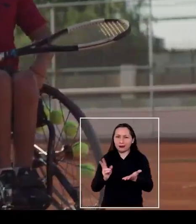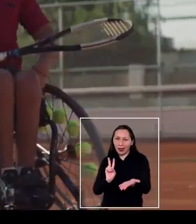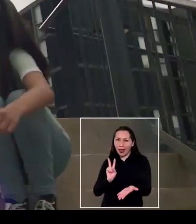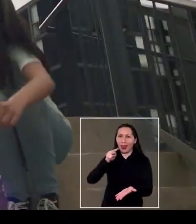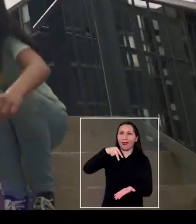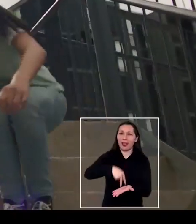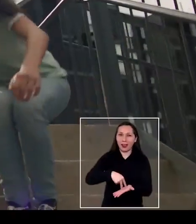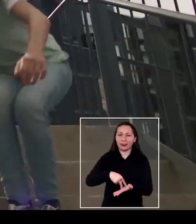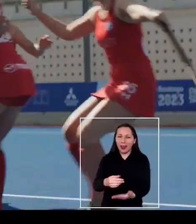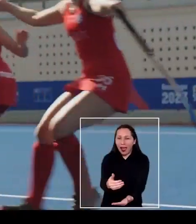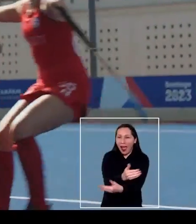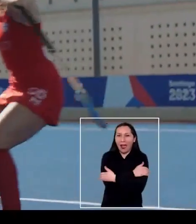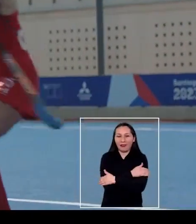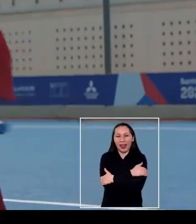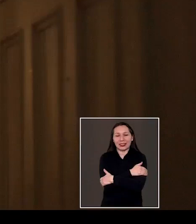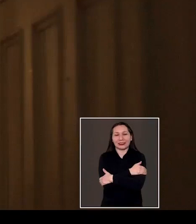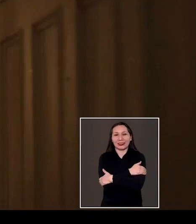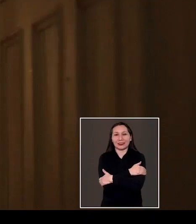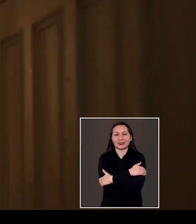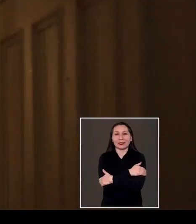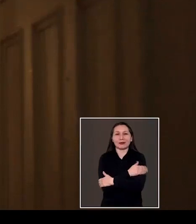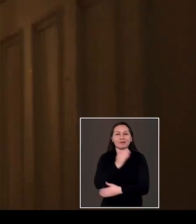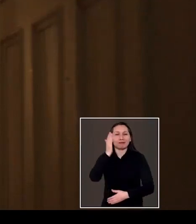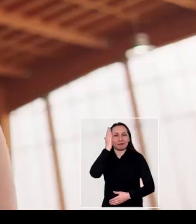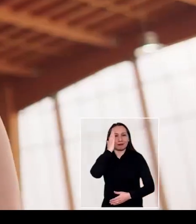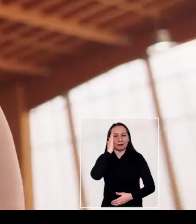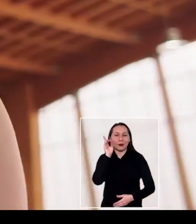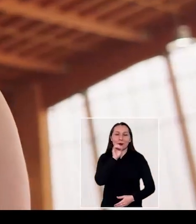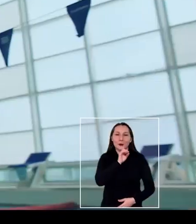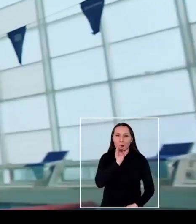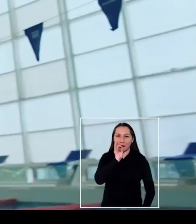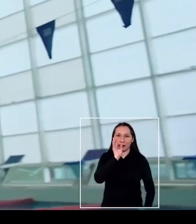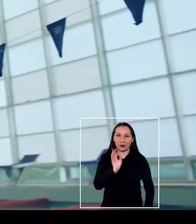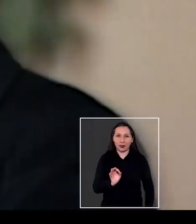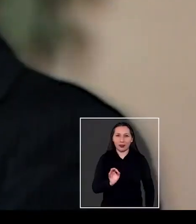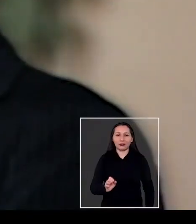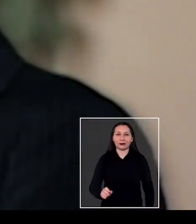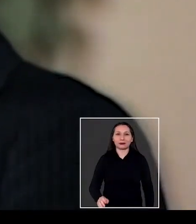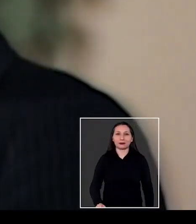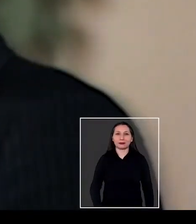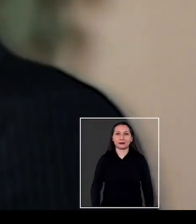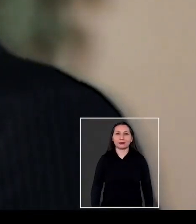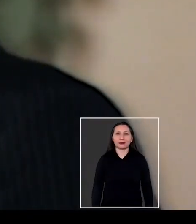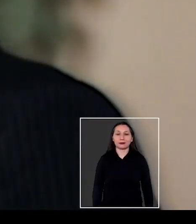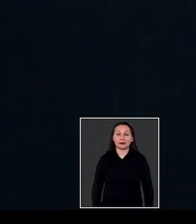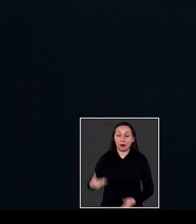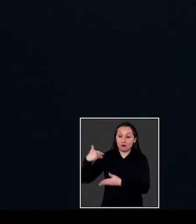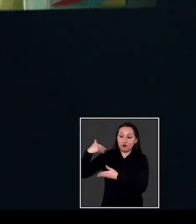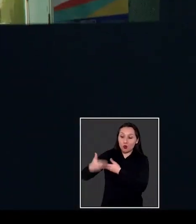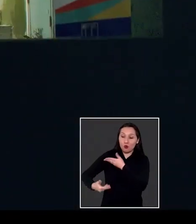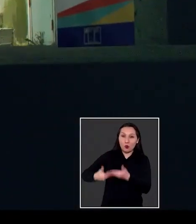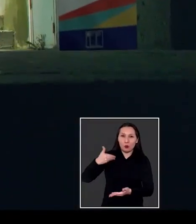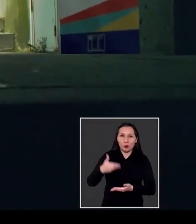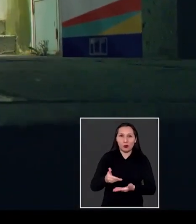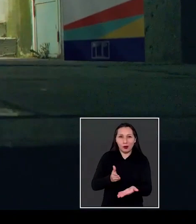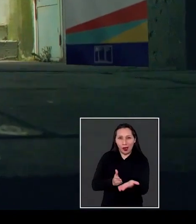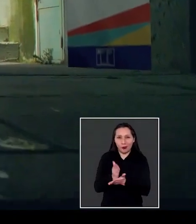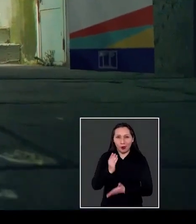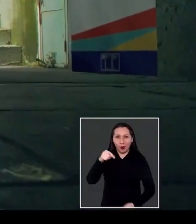Prepárense, levántense, abrácense y quédense con estas últimas palabras. El